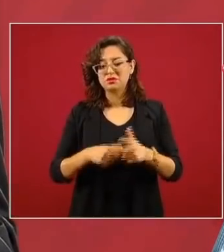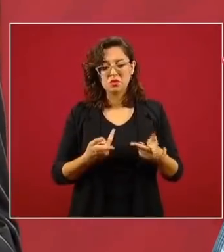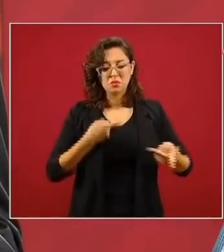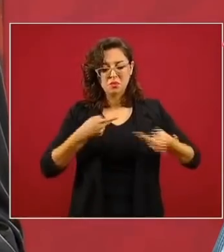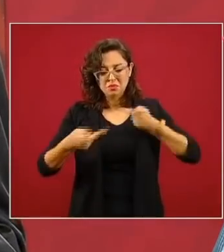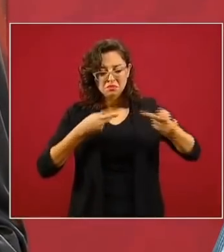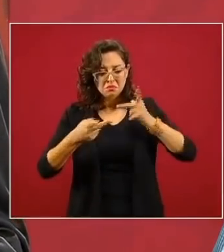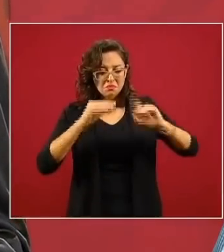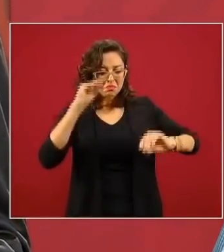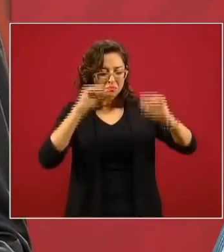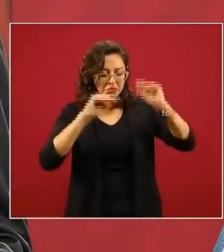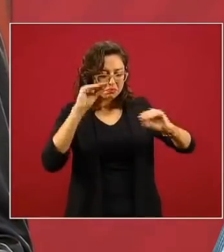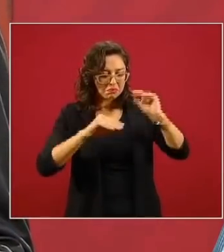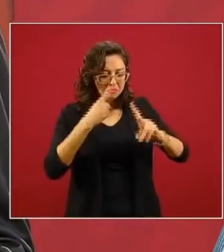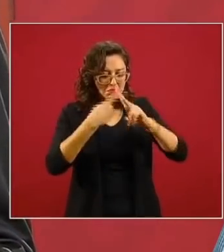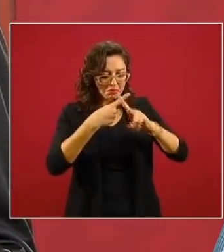50,000 millones de pesos.